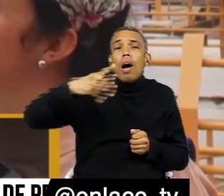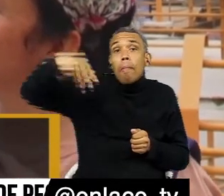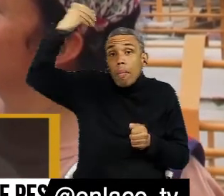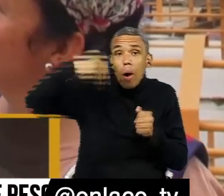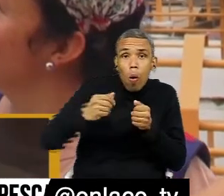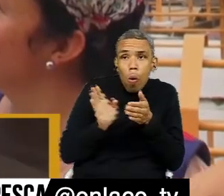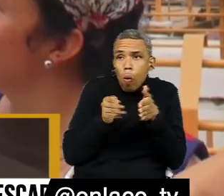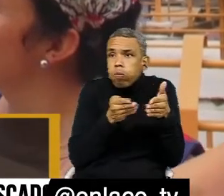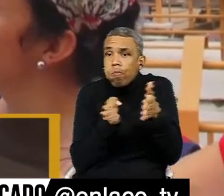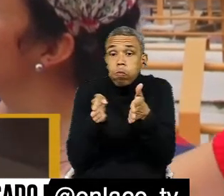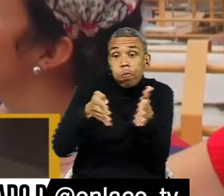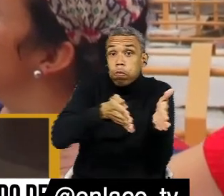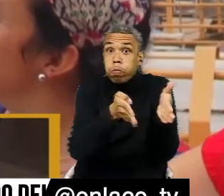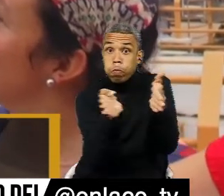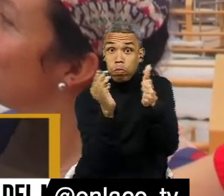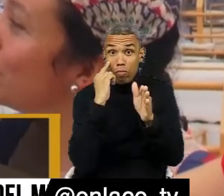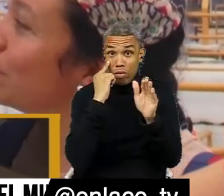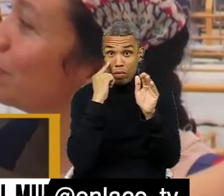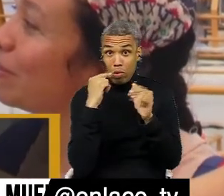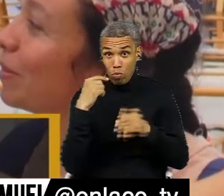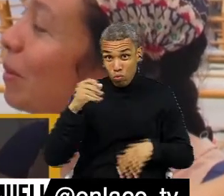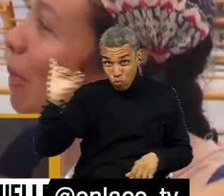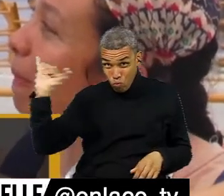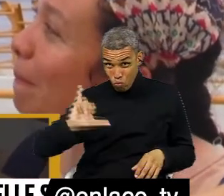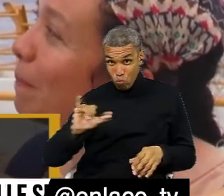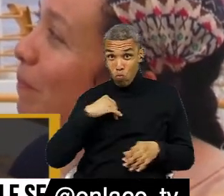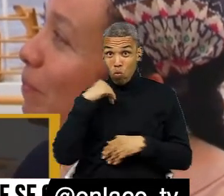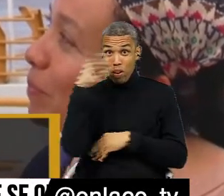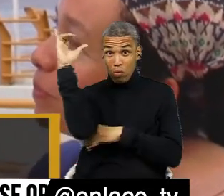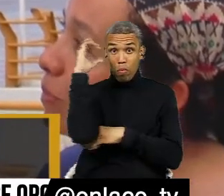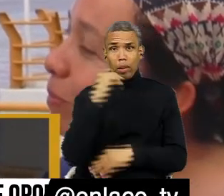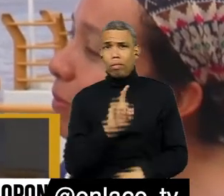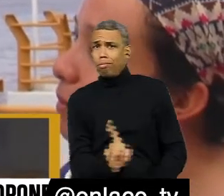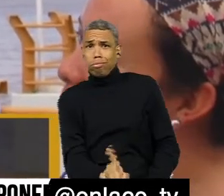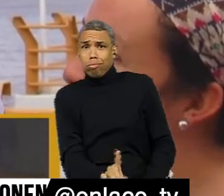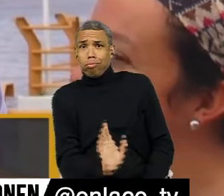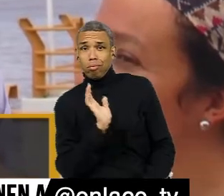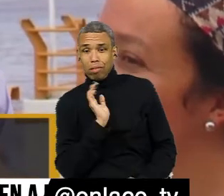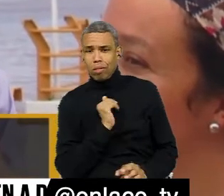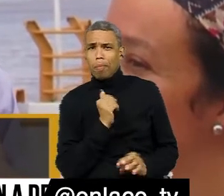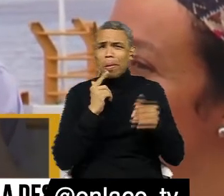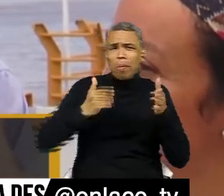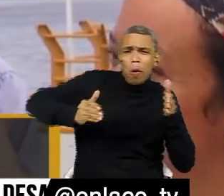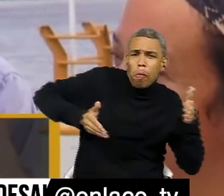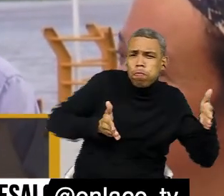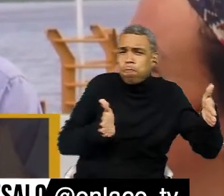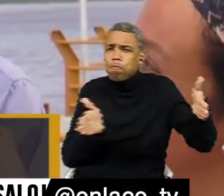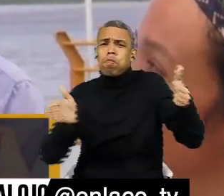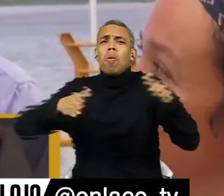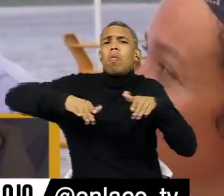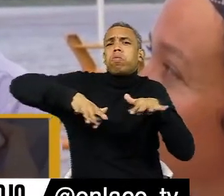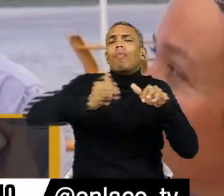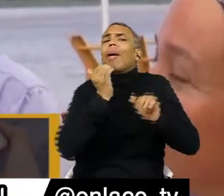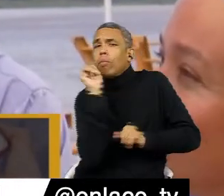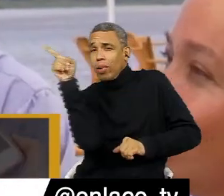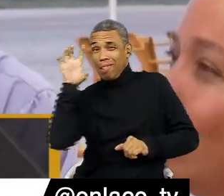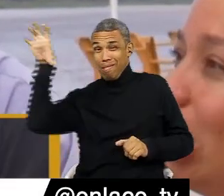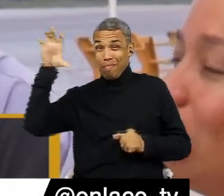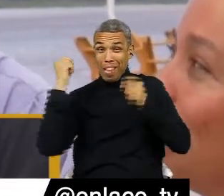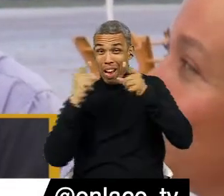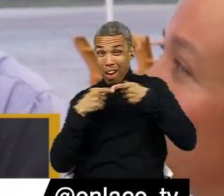Es muy interesante en Japón no hay un río que se le parezca, porque este está más allá de la capacidad de los ríos que existen en Japón. Por eso es que el señor